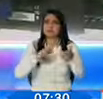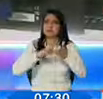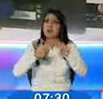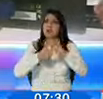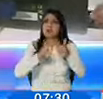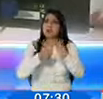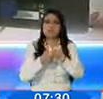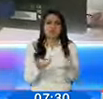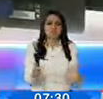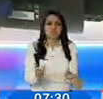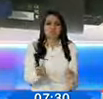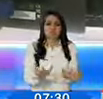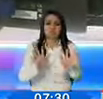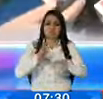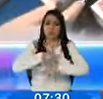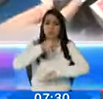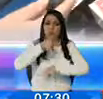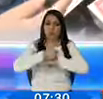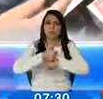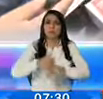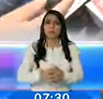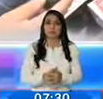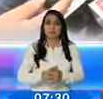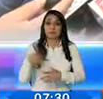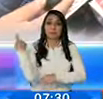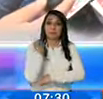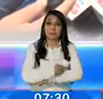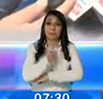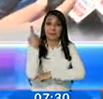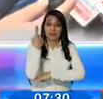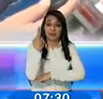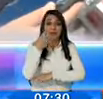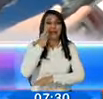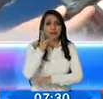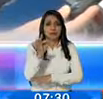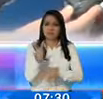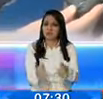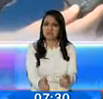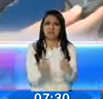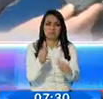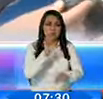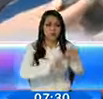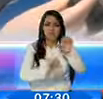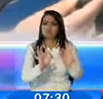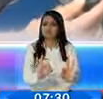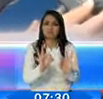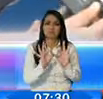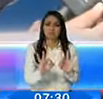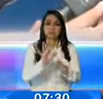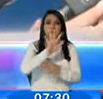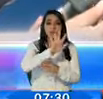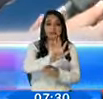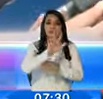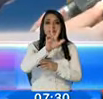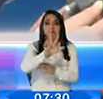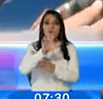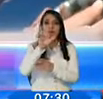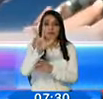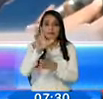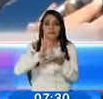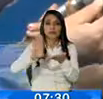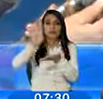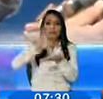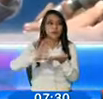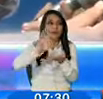inconveniente, así lo manifestó la autoridad. El primer día de ser bachiller está siendo todo un éxito. Tenemos 533